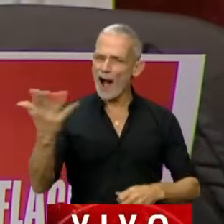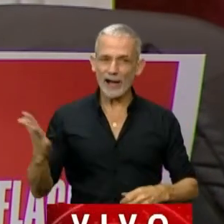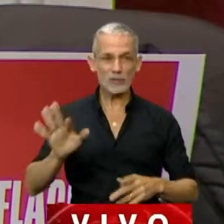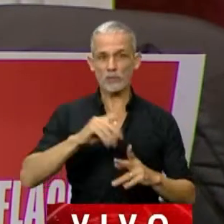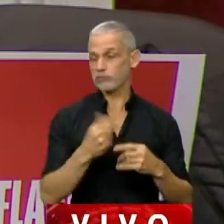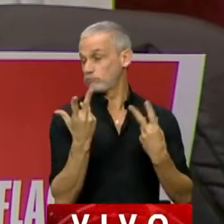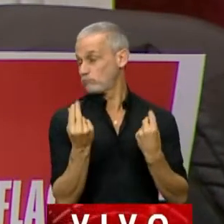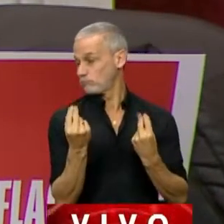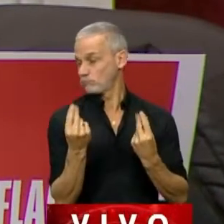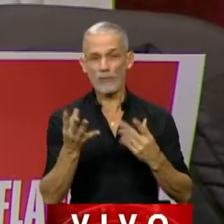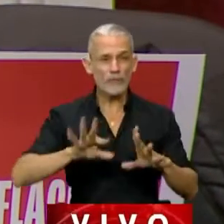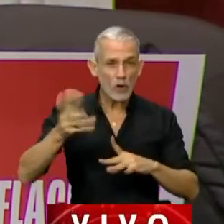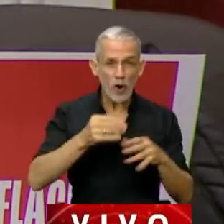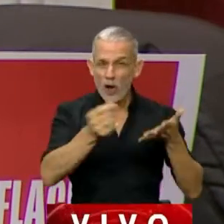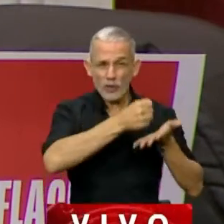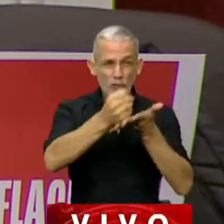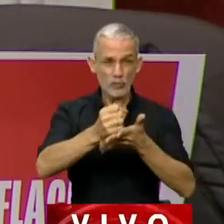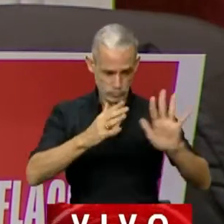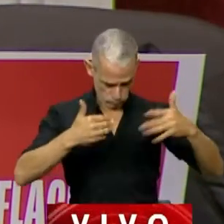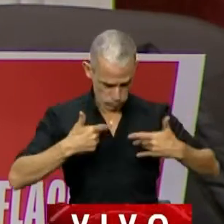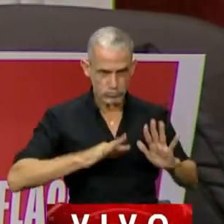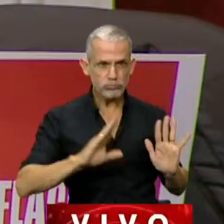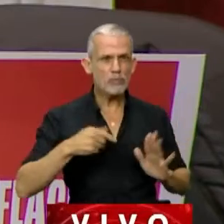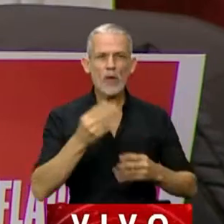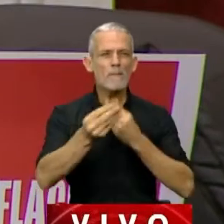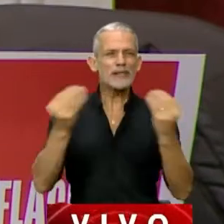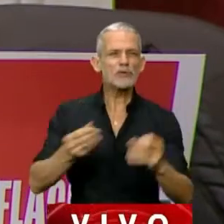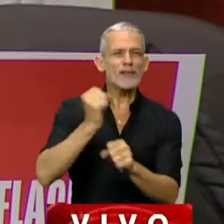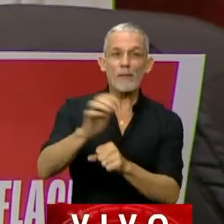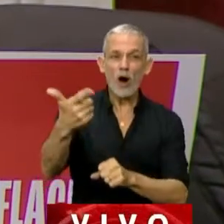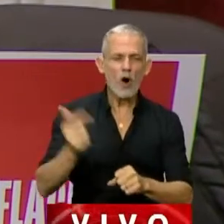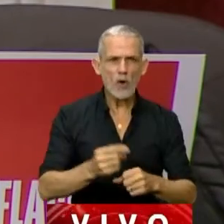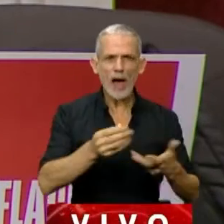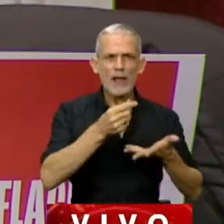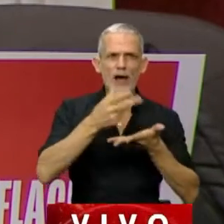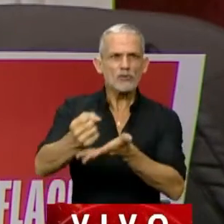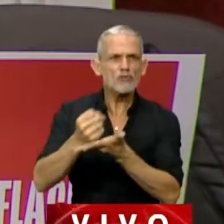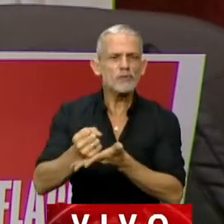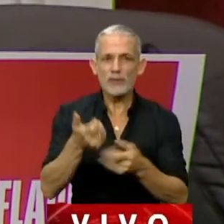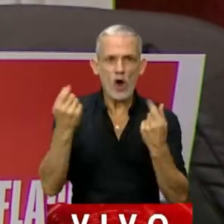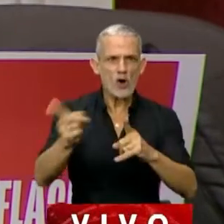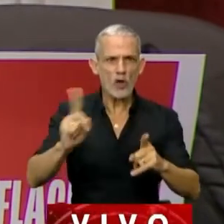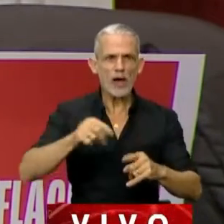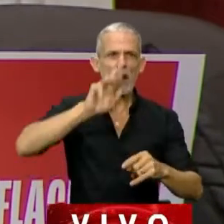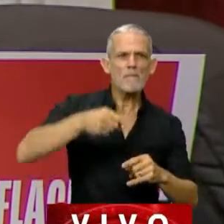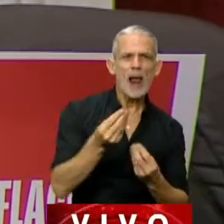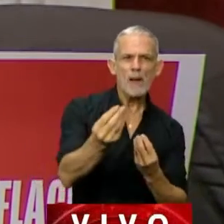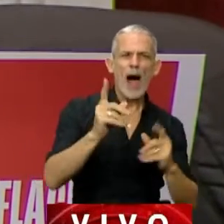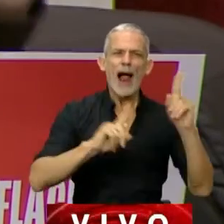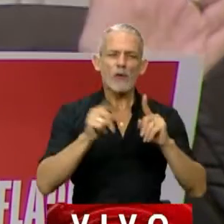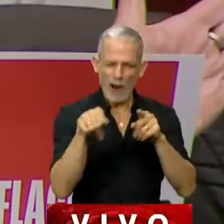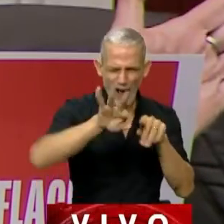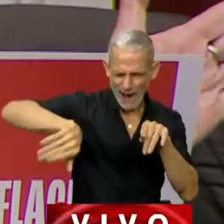se han negado sistemáticamente a un subsidio universal a las desocupadas y desocupados, y los creadores de estos planes de empleo para